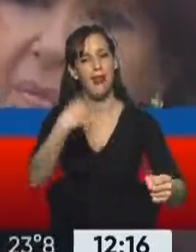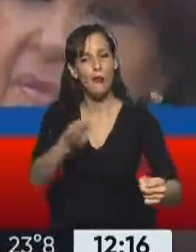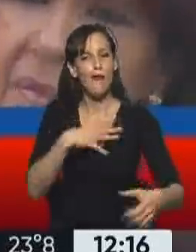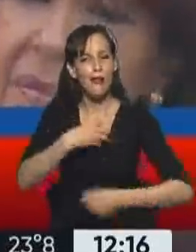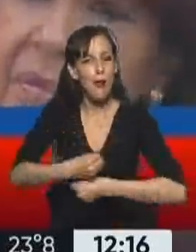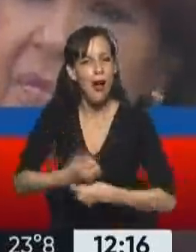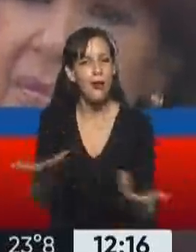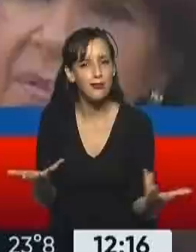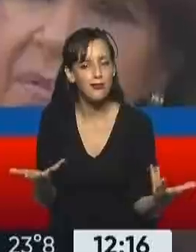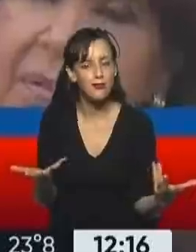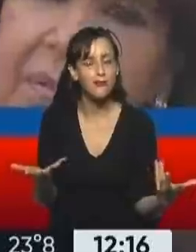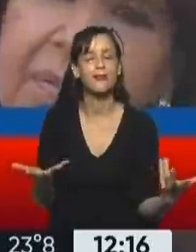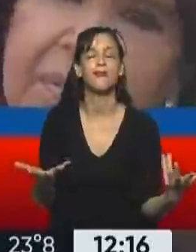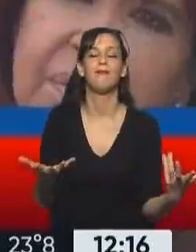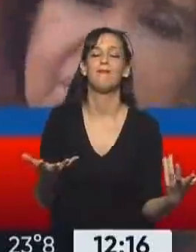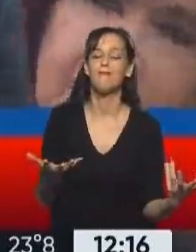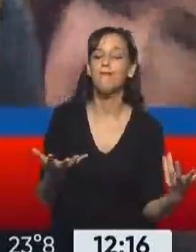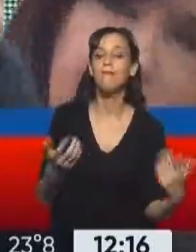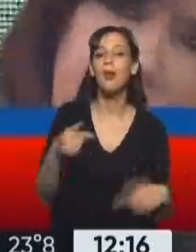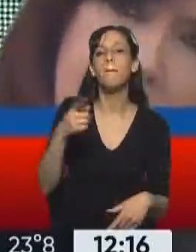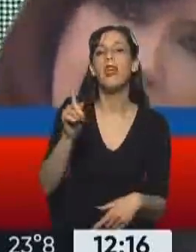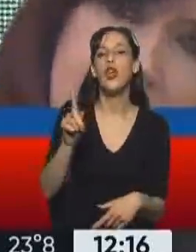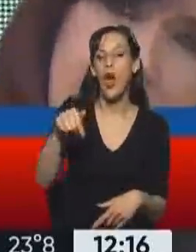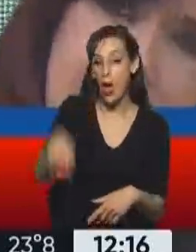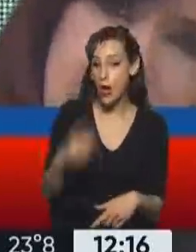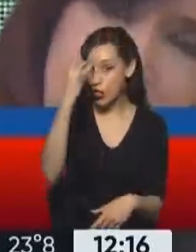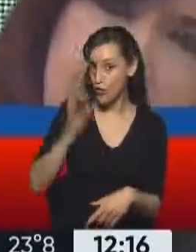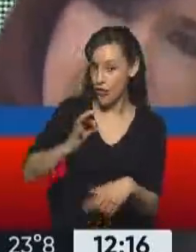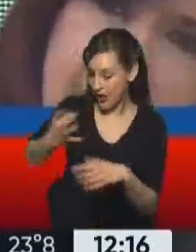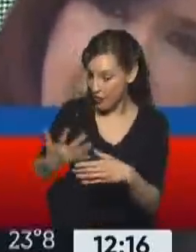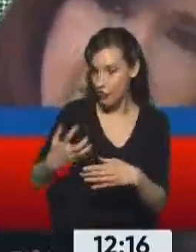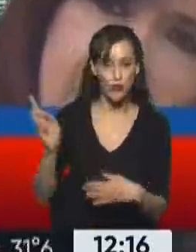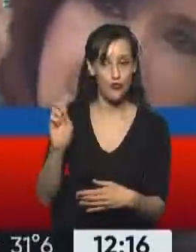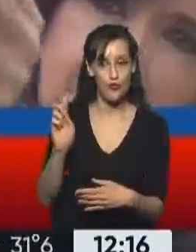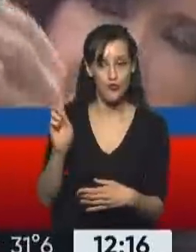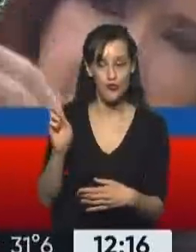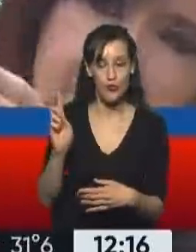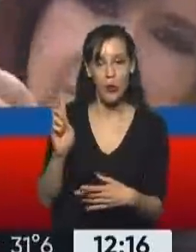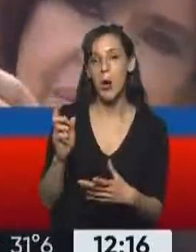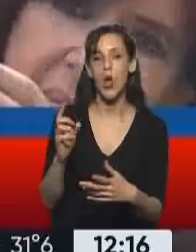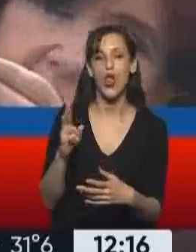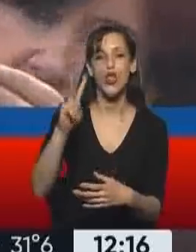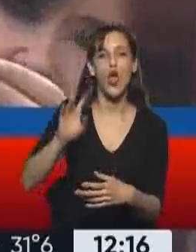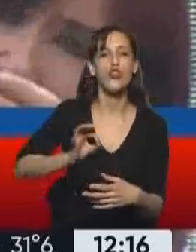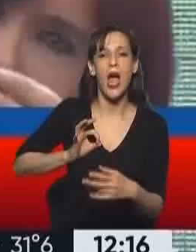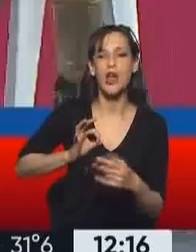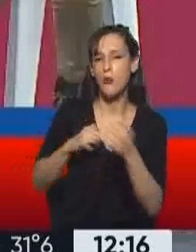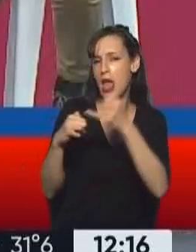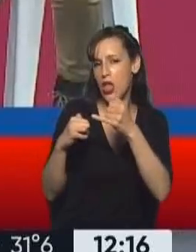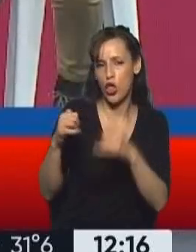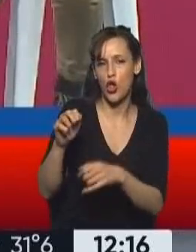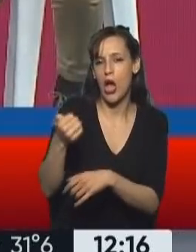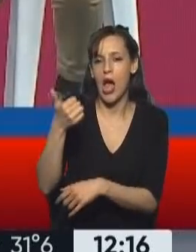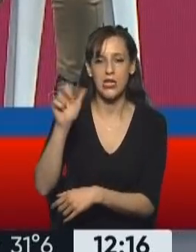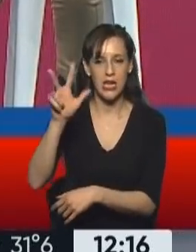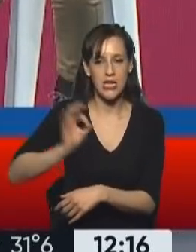esta vez no pasaron 12 años de aquello. Pasaron apenas 2 y medio, 3. Y nuestra